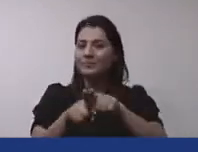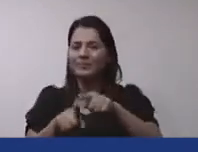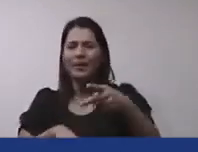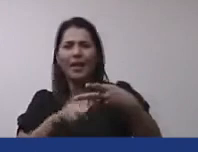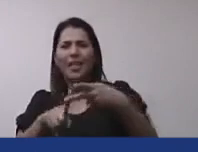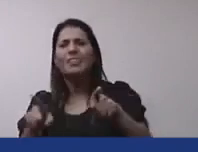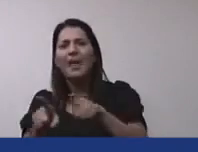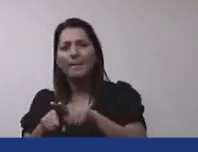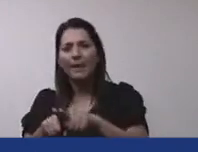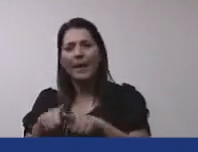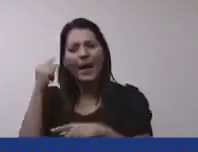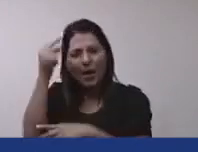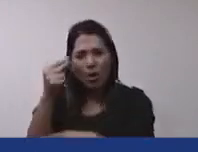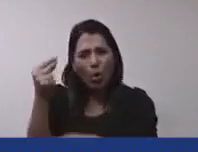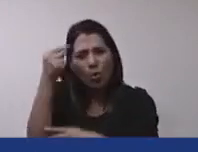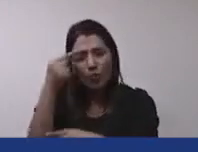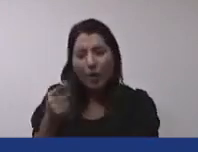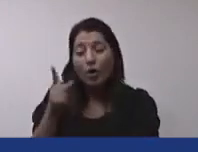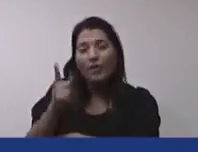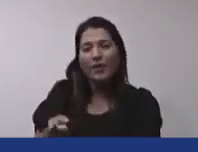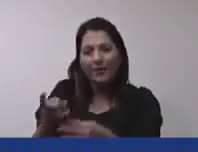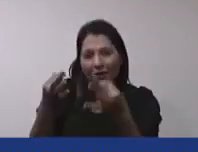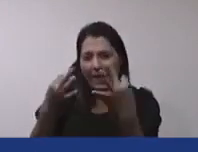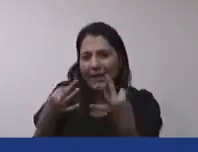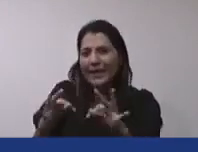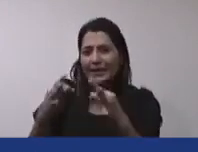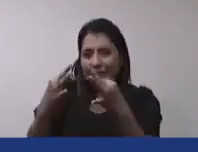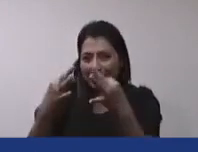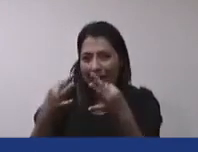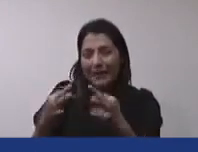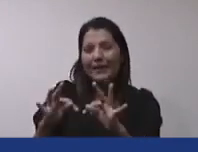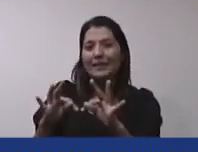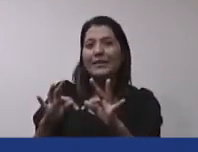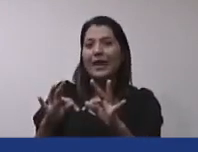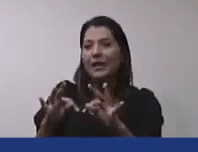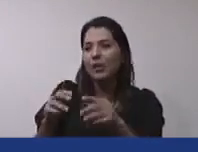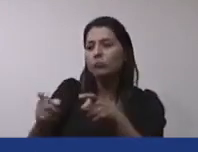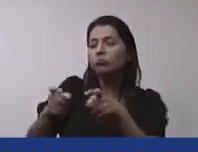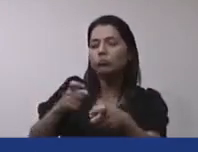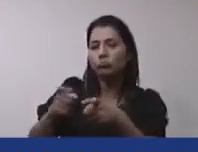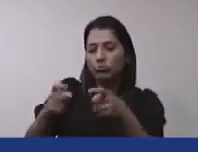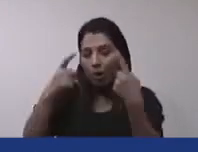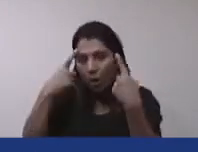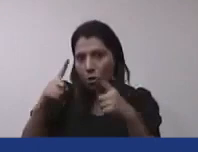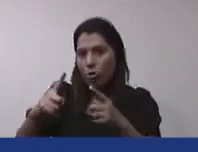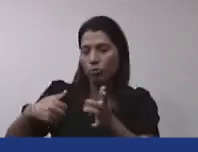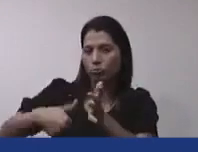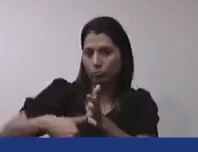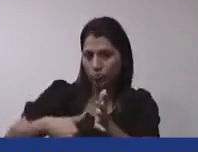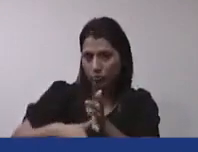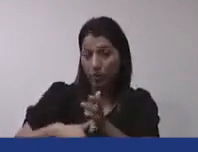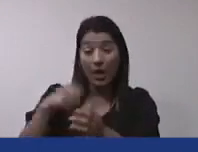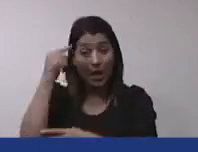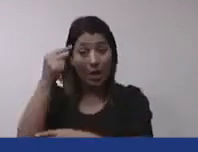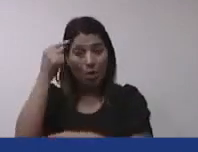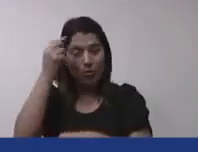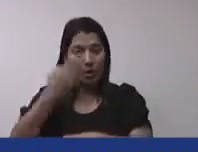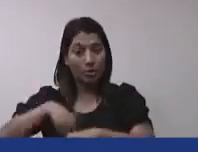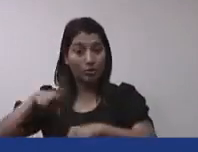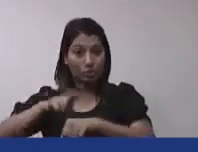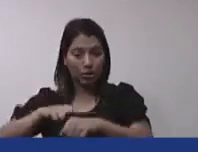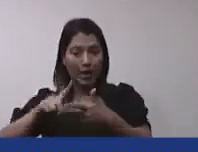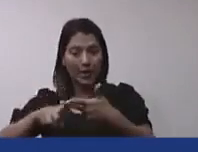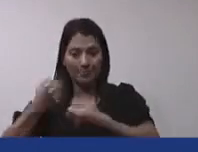de intentar incidir en el resultado de las urnas, del gobierno nacional y de los gobiernos